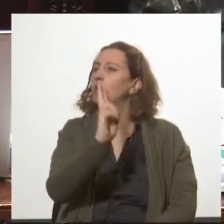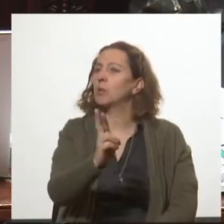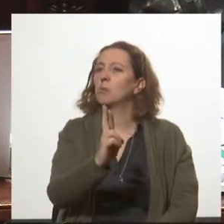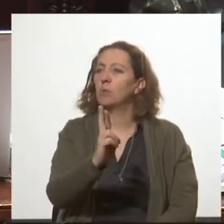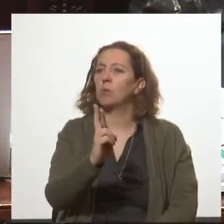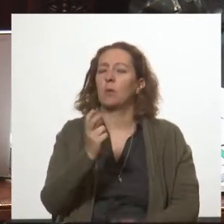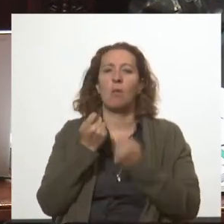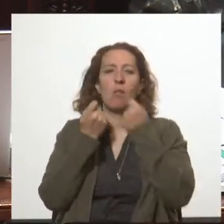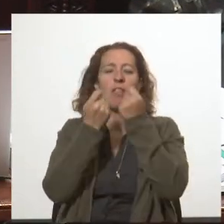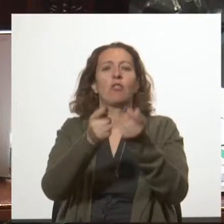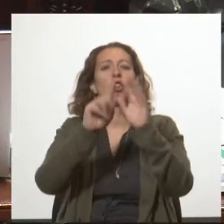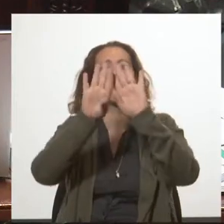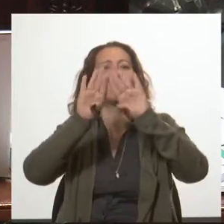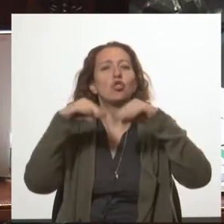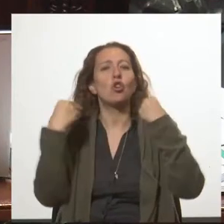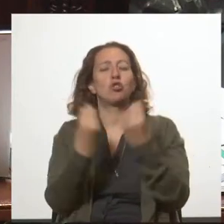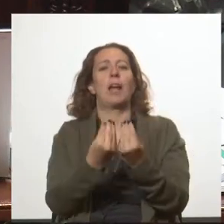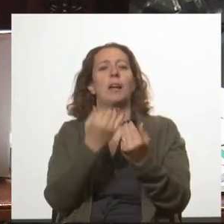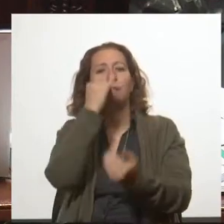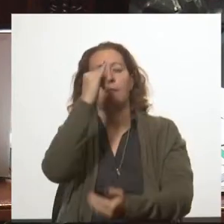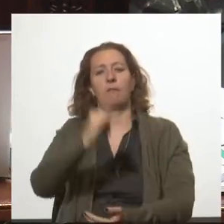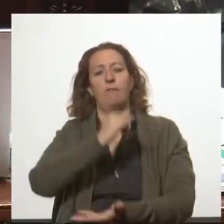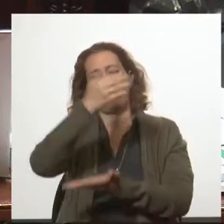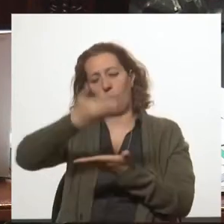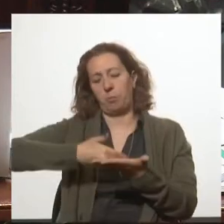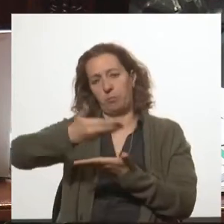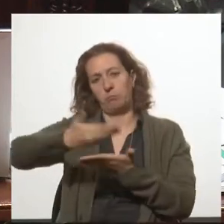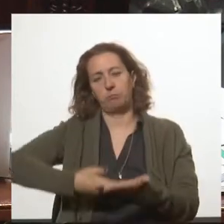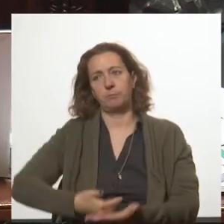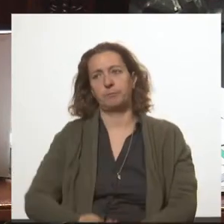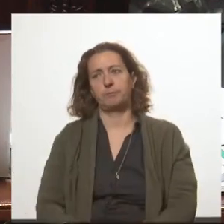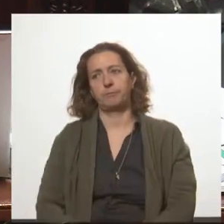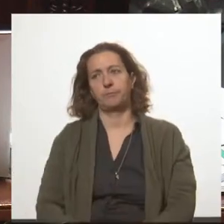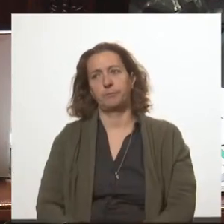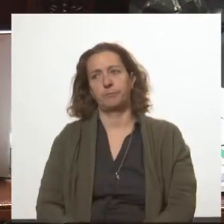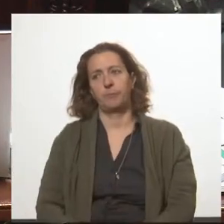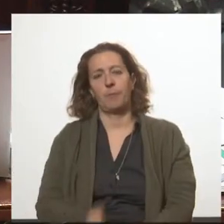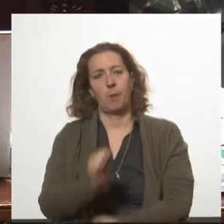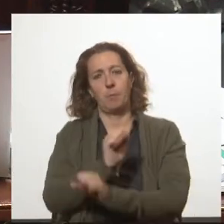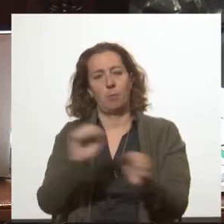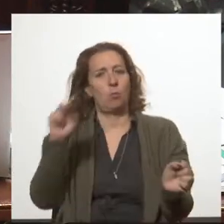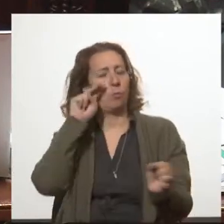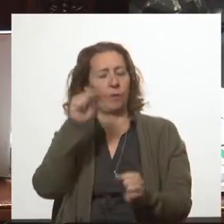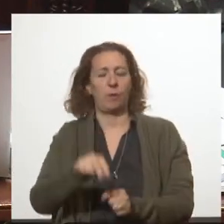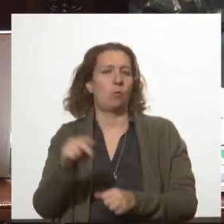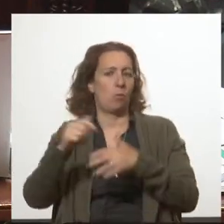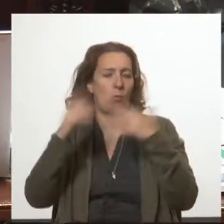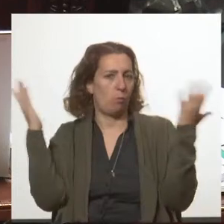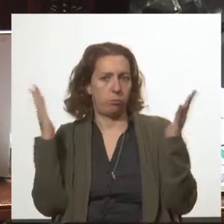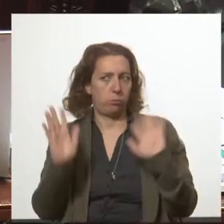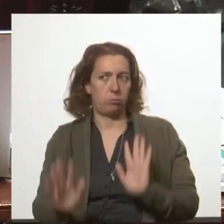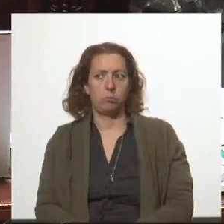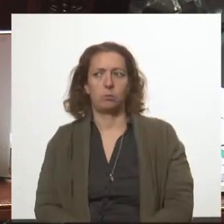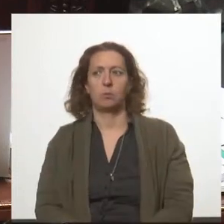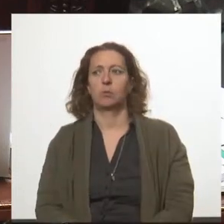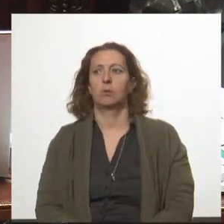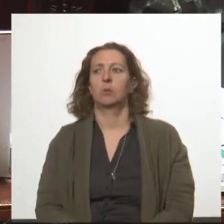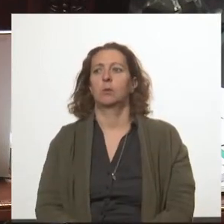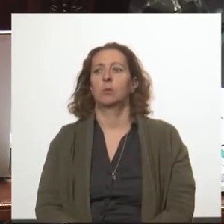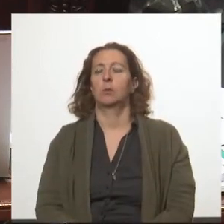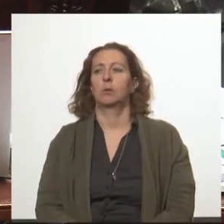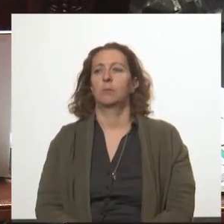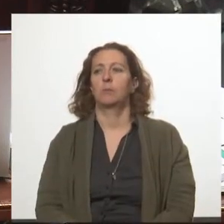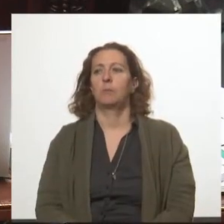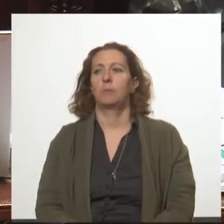entregándole la totalidad del informe correspondiente estuvo a la vista de todo el mundo durante todo este